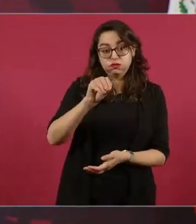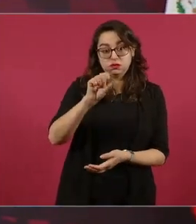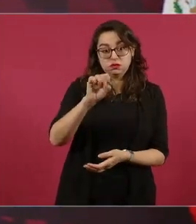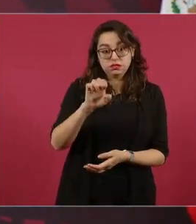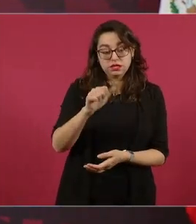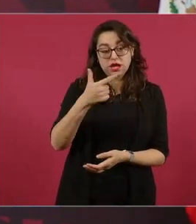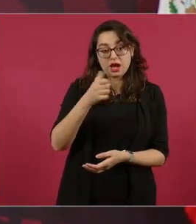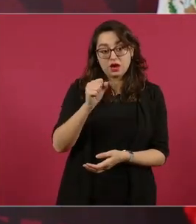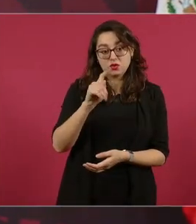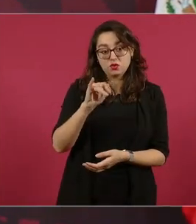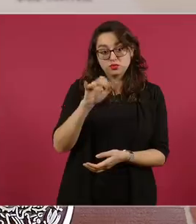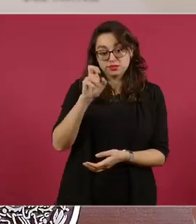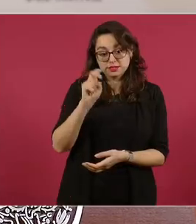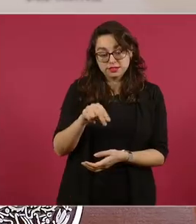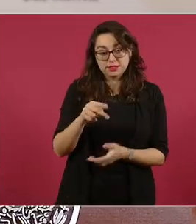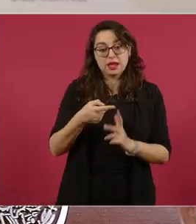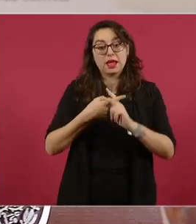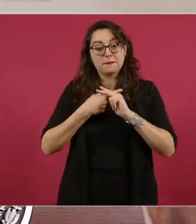precursor,